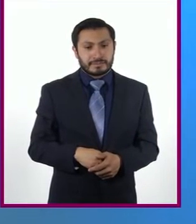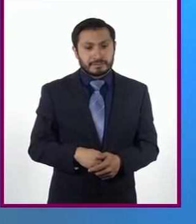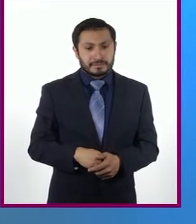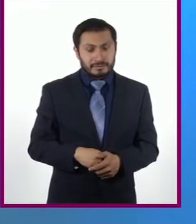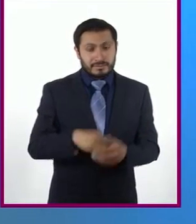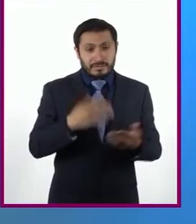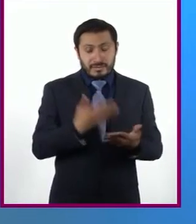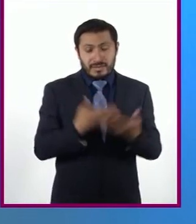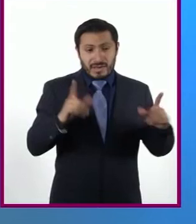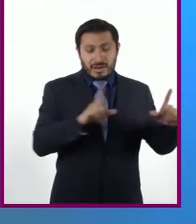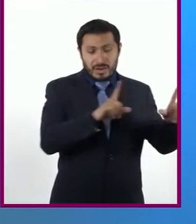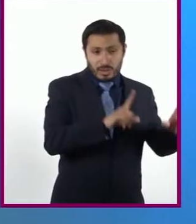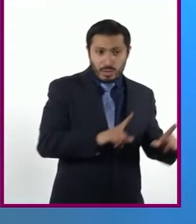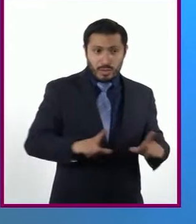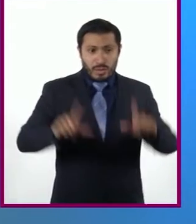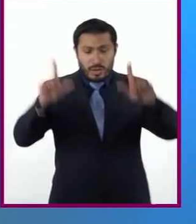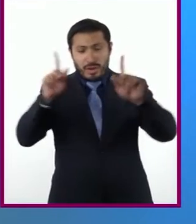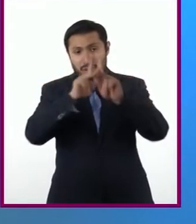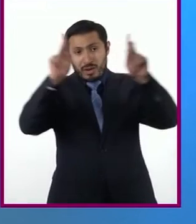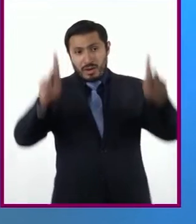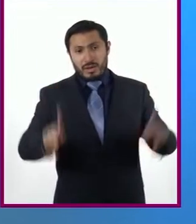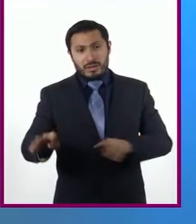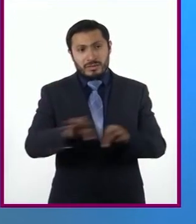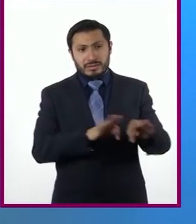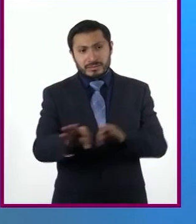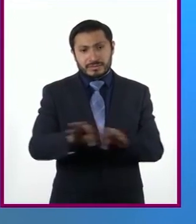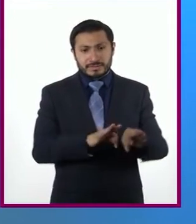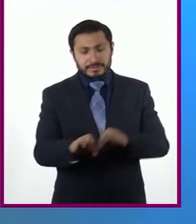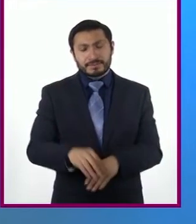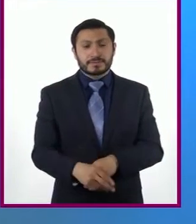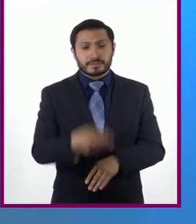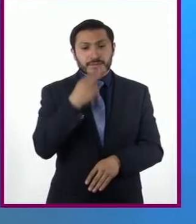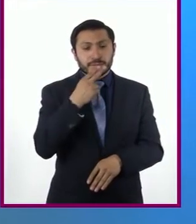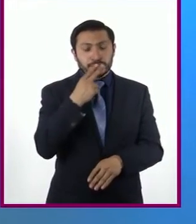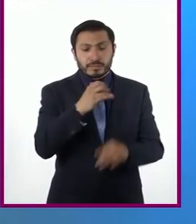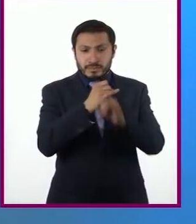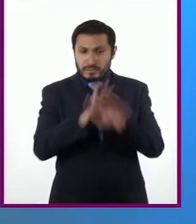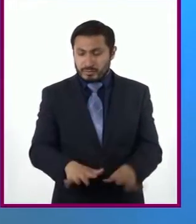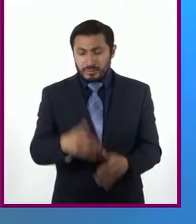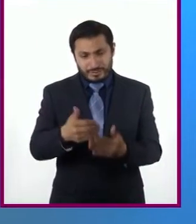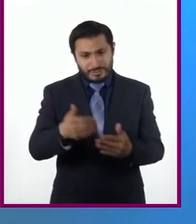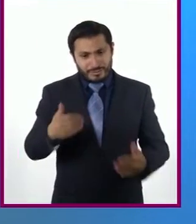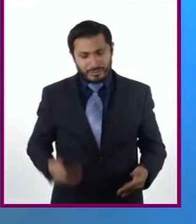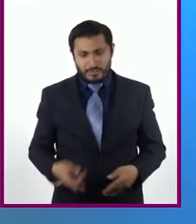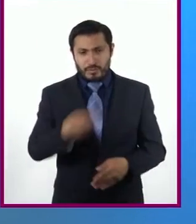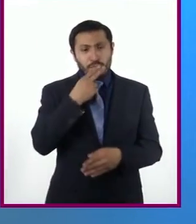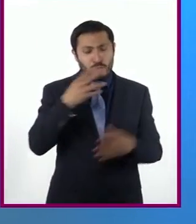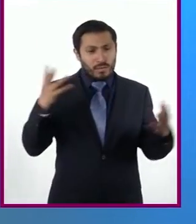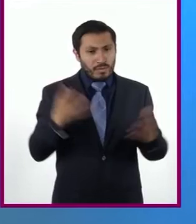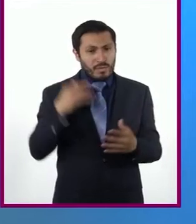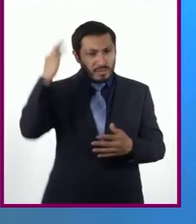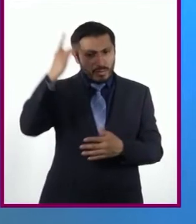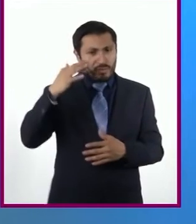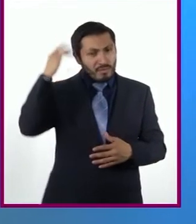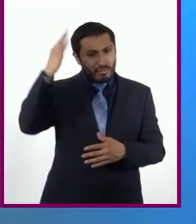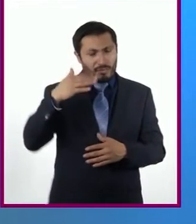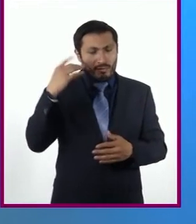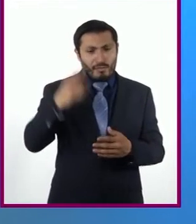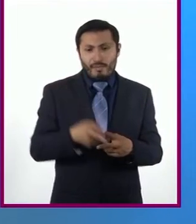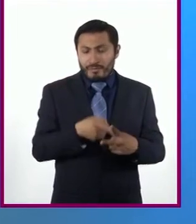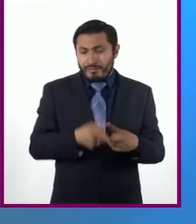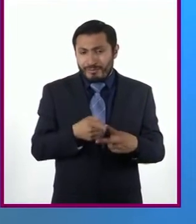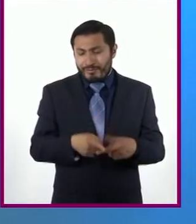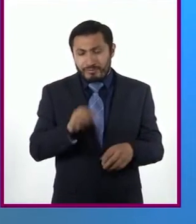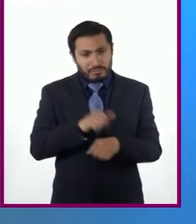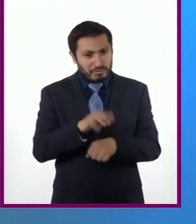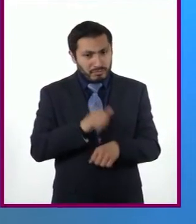Traslademos el diagrama a nuestro pizarrón de trabajo y ocupando los datos anteriores, podemos hacer el análisis geométrico y